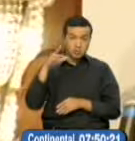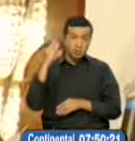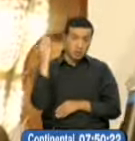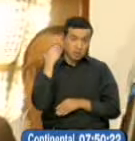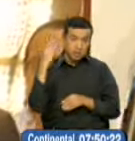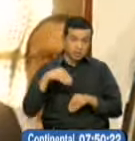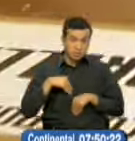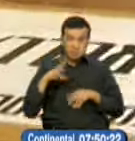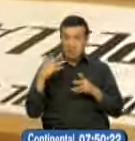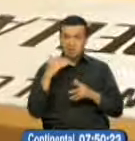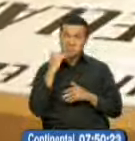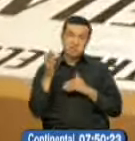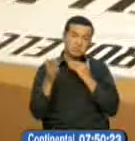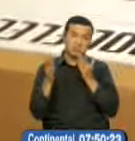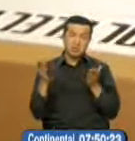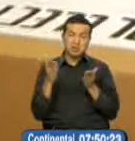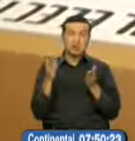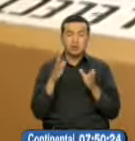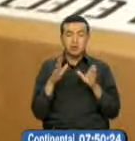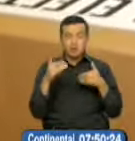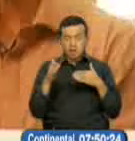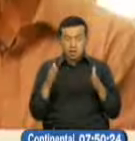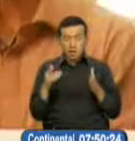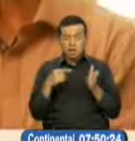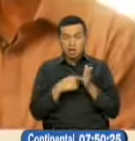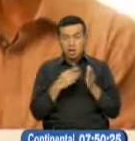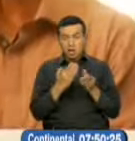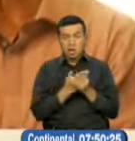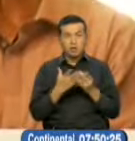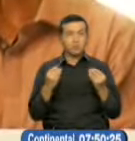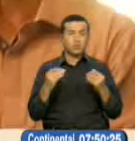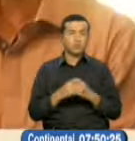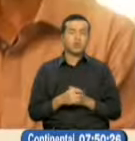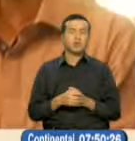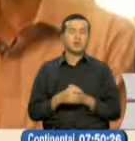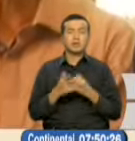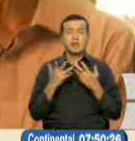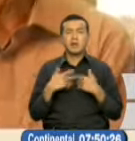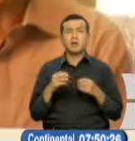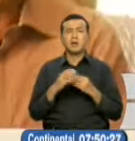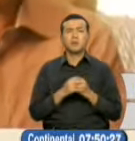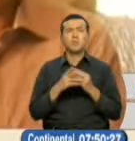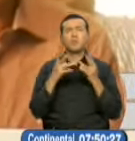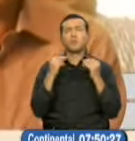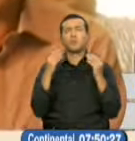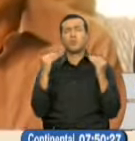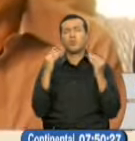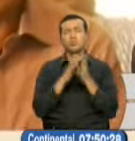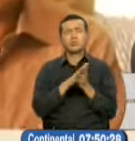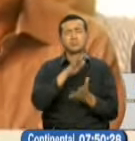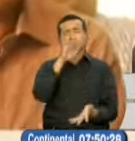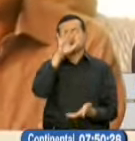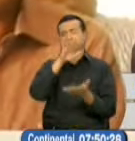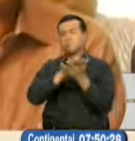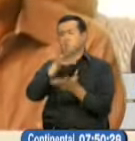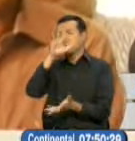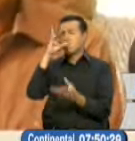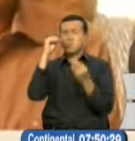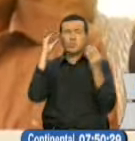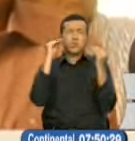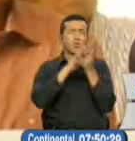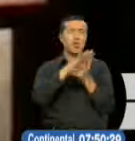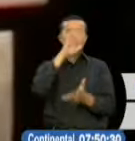que supuestamente contenían actas inconsistentes. Hemos acudido a una montaña